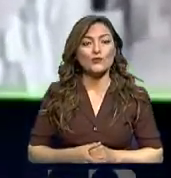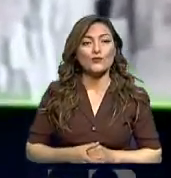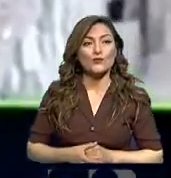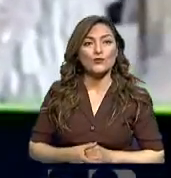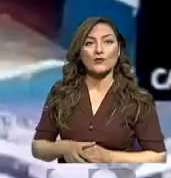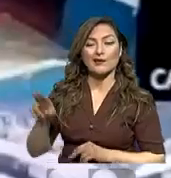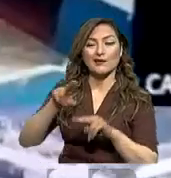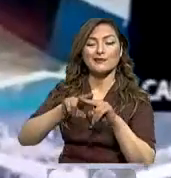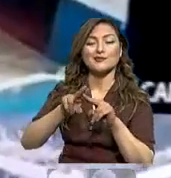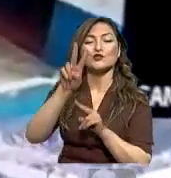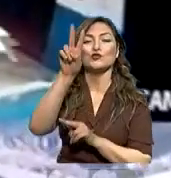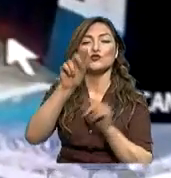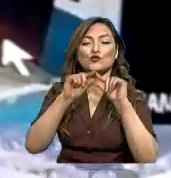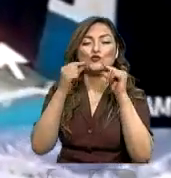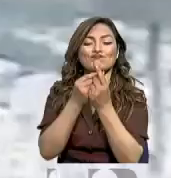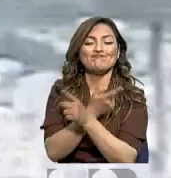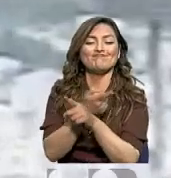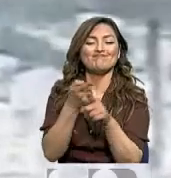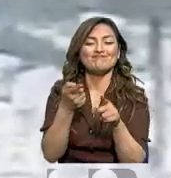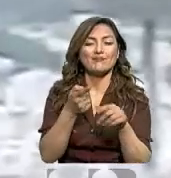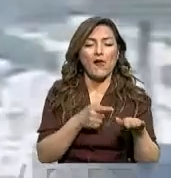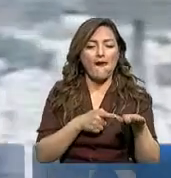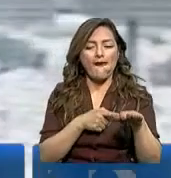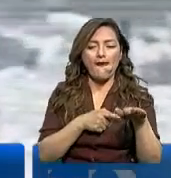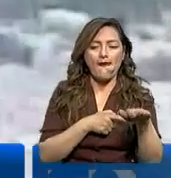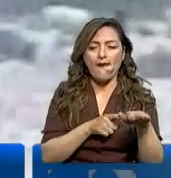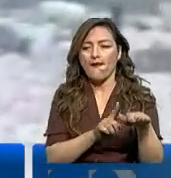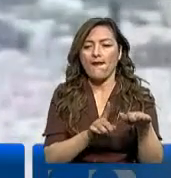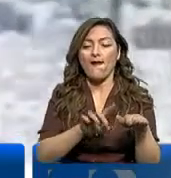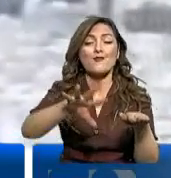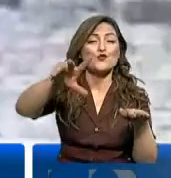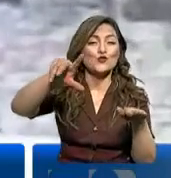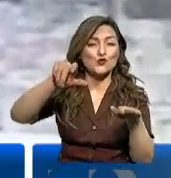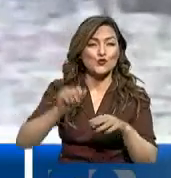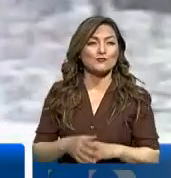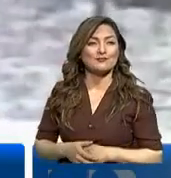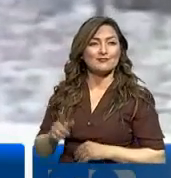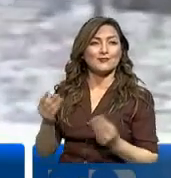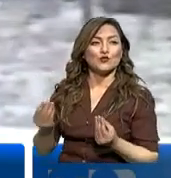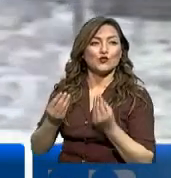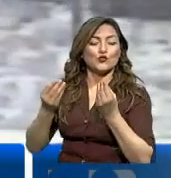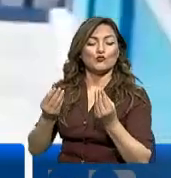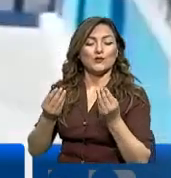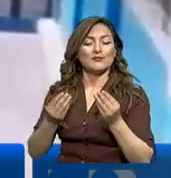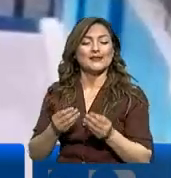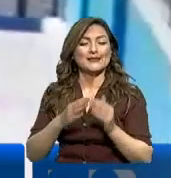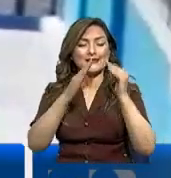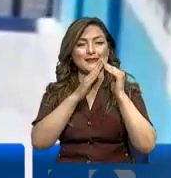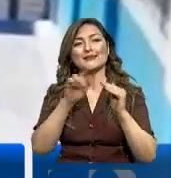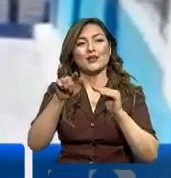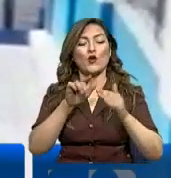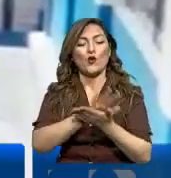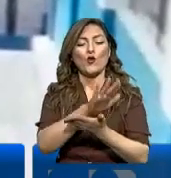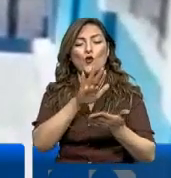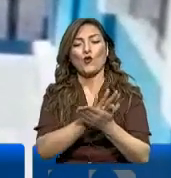Con estos taxis, dos grupos diferentes realizaban los delitos. En el primer caso se observa cómo el joven se trepa por el muro de una unidad